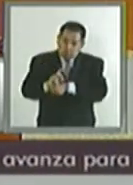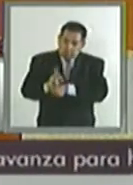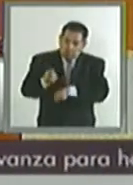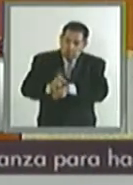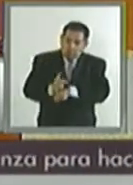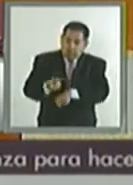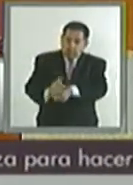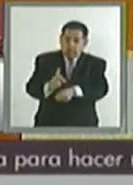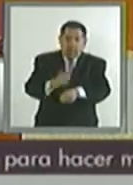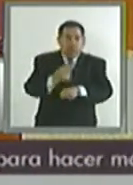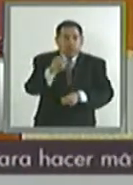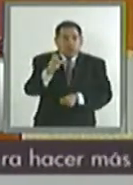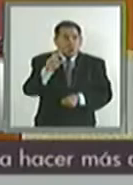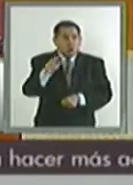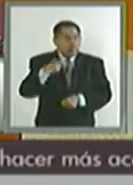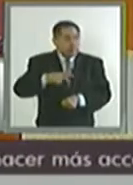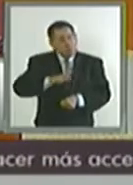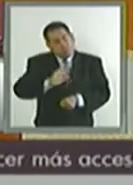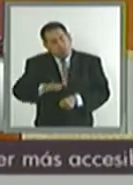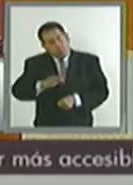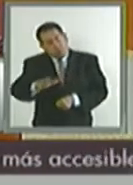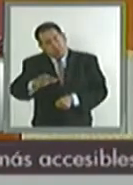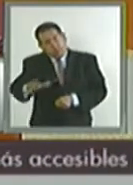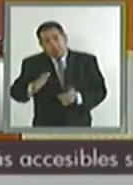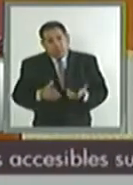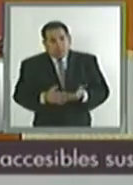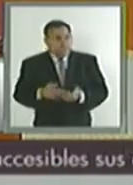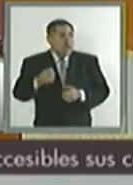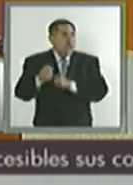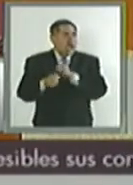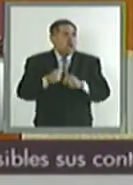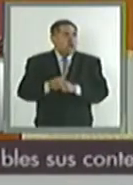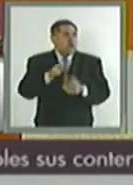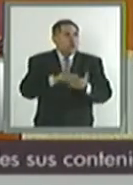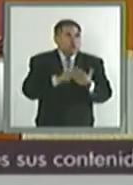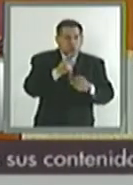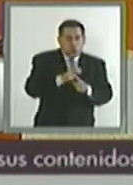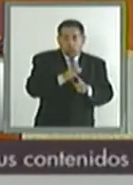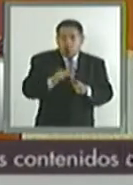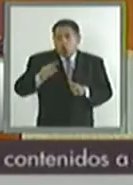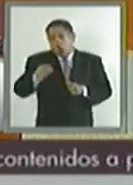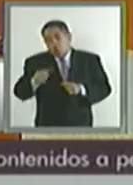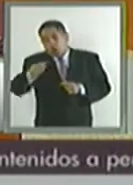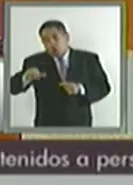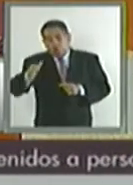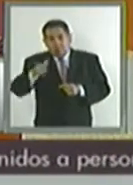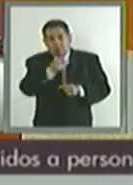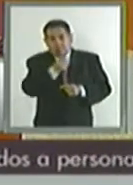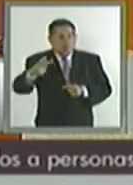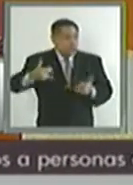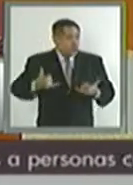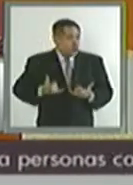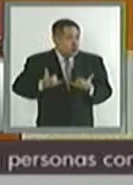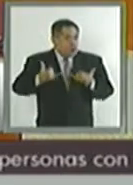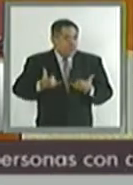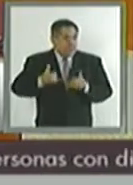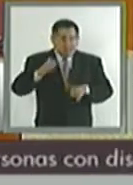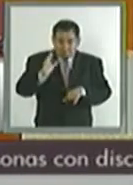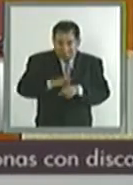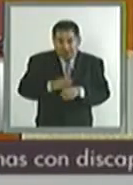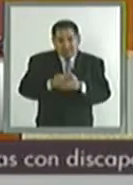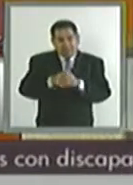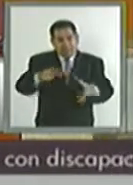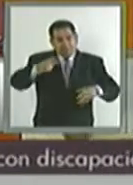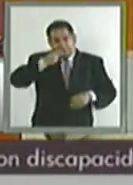diarias. Se estima que en el 2002 y en el 2011 el número de adolescentes fumadores creció